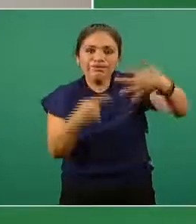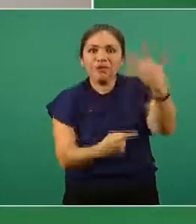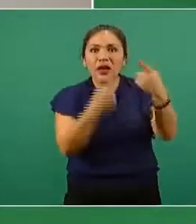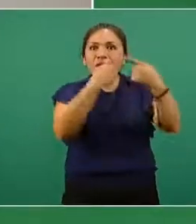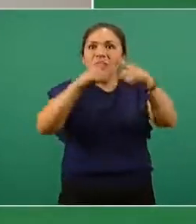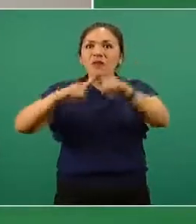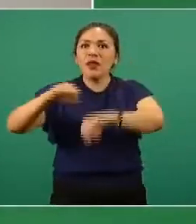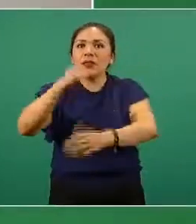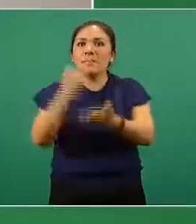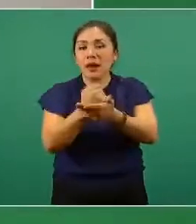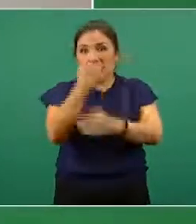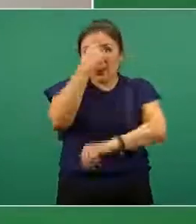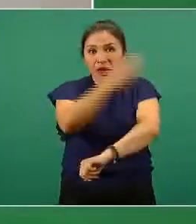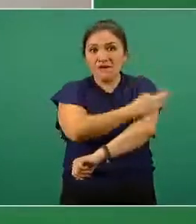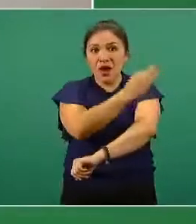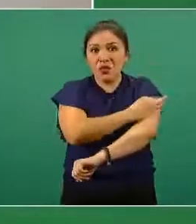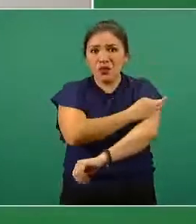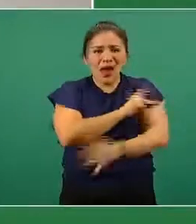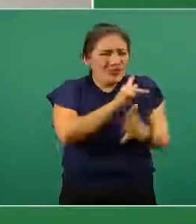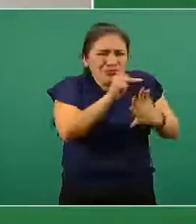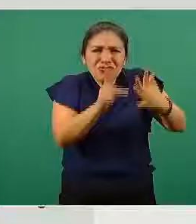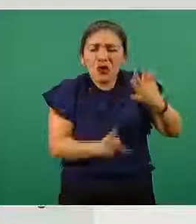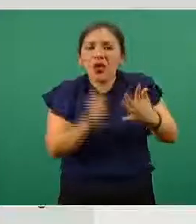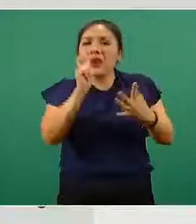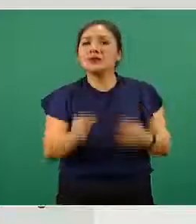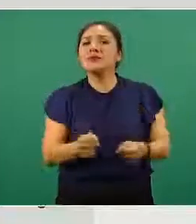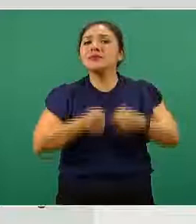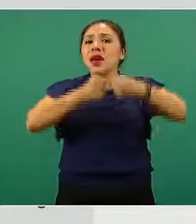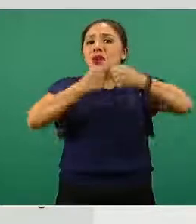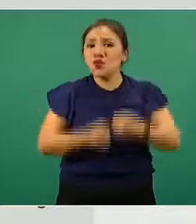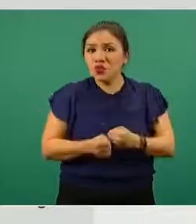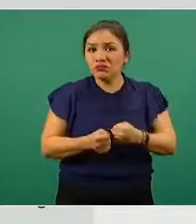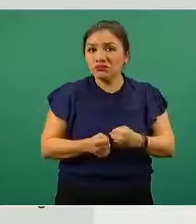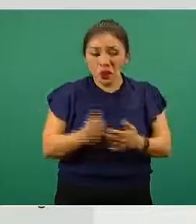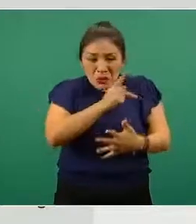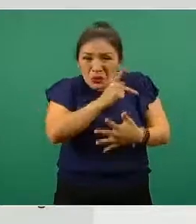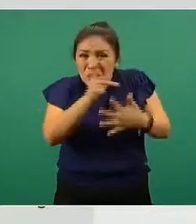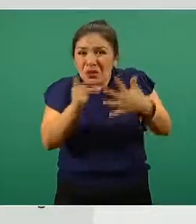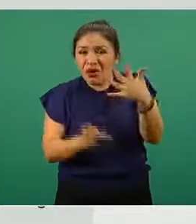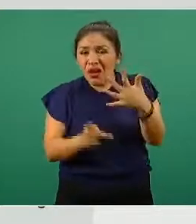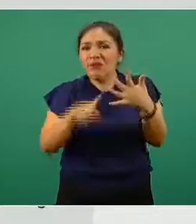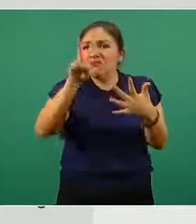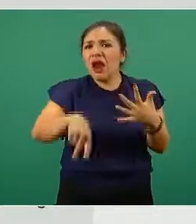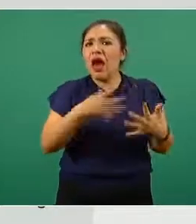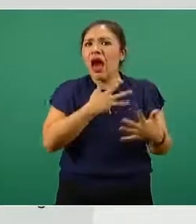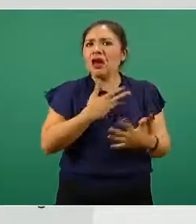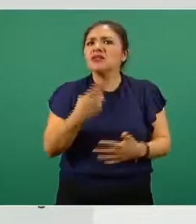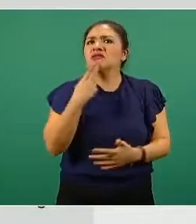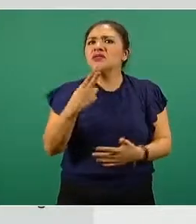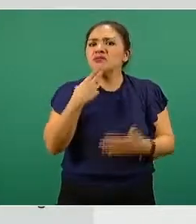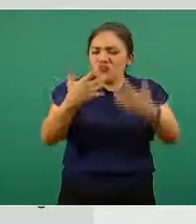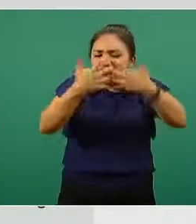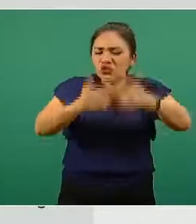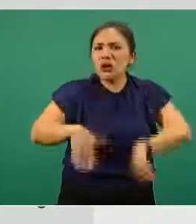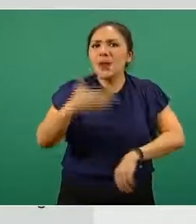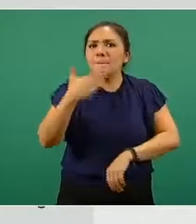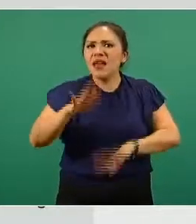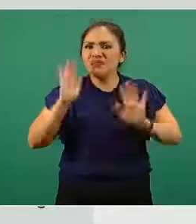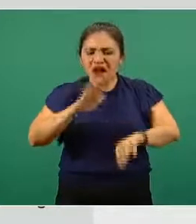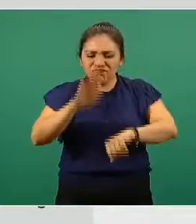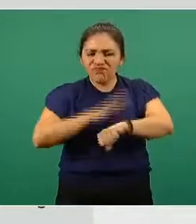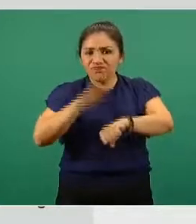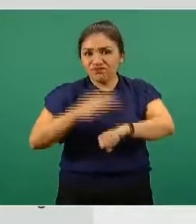vacunas, todas ellas seguras, todas ellas con eficacia